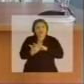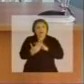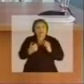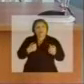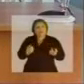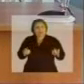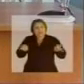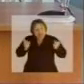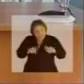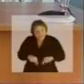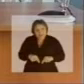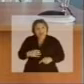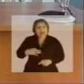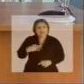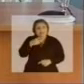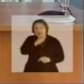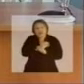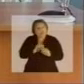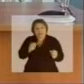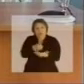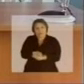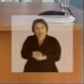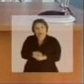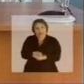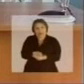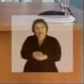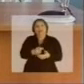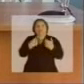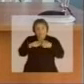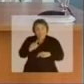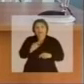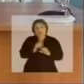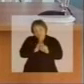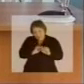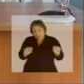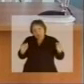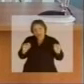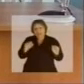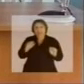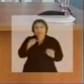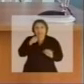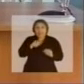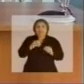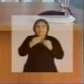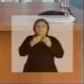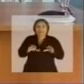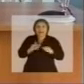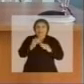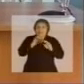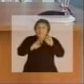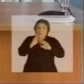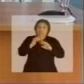Porque vuelvo A repetir Lo que dije La vida No se compra Pero la vida Se puede acelerar Su